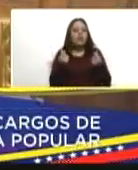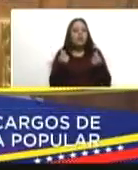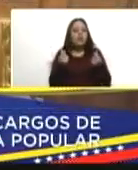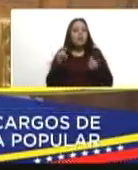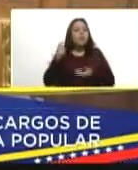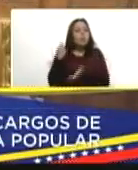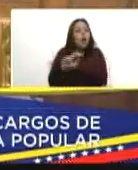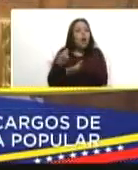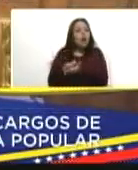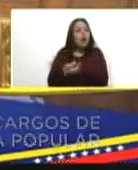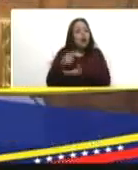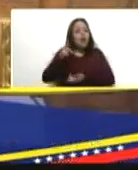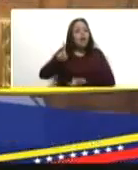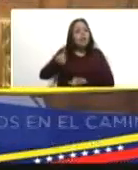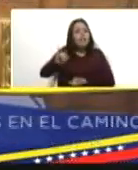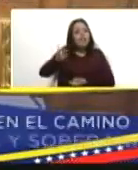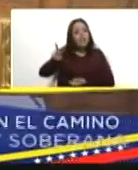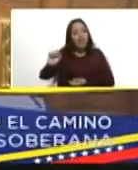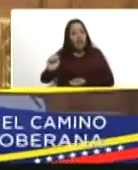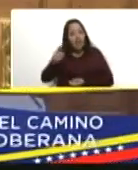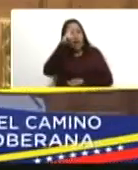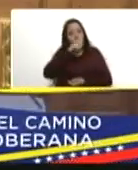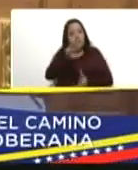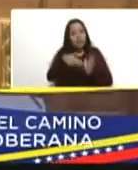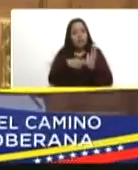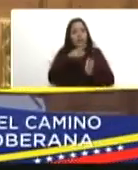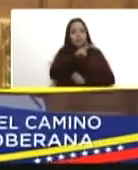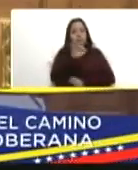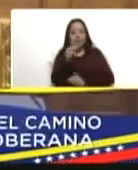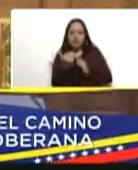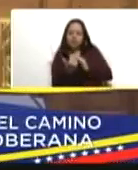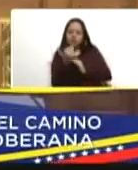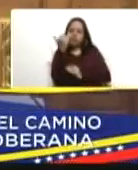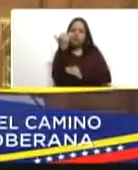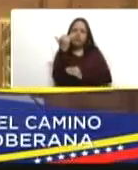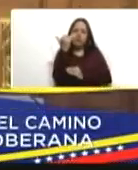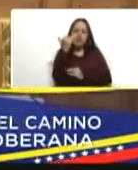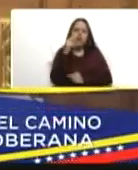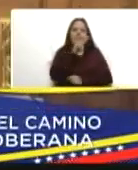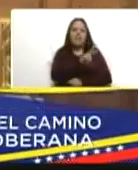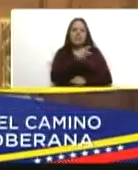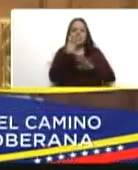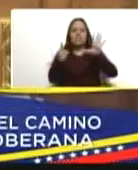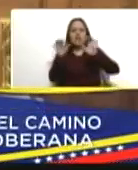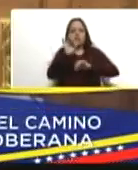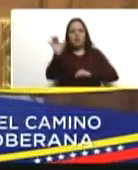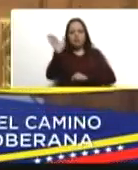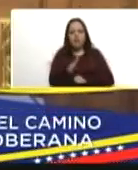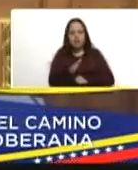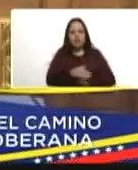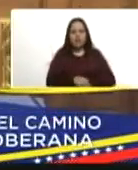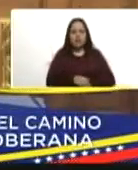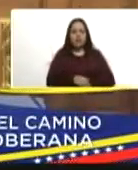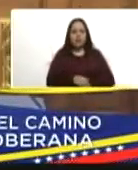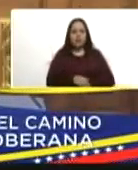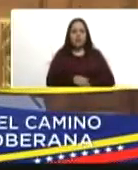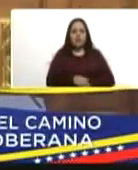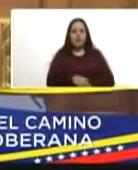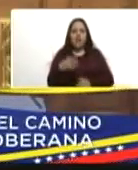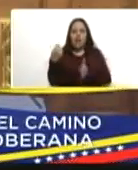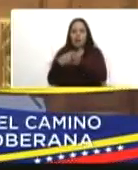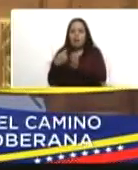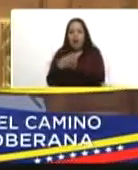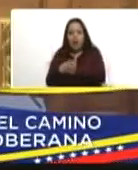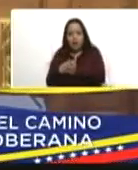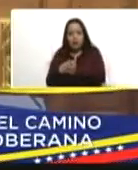impuestos en el 2023 se incrementaron en un 26 los impuestos tributados